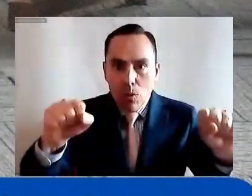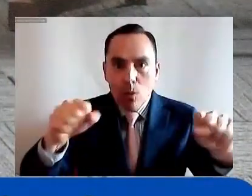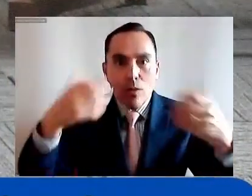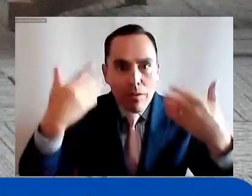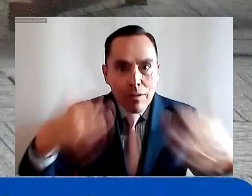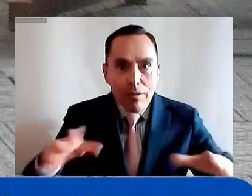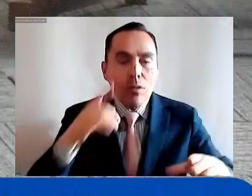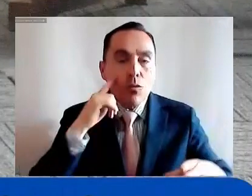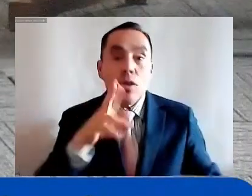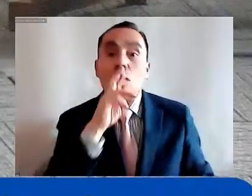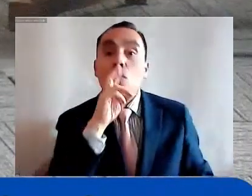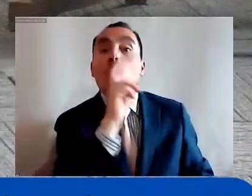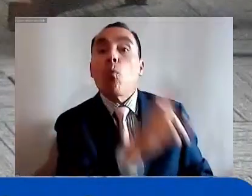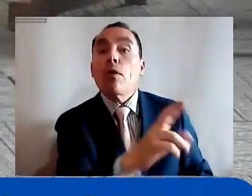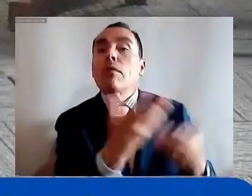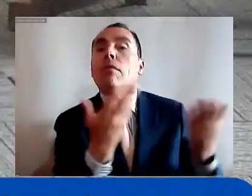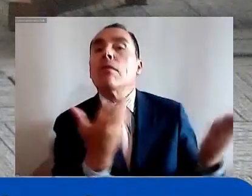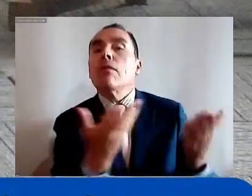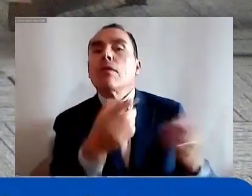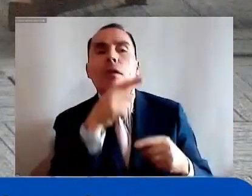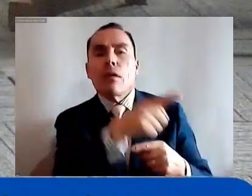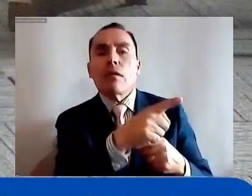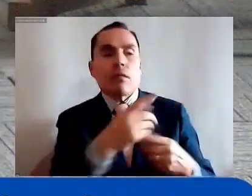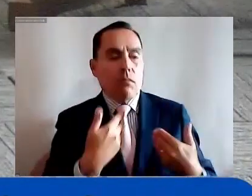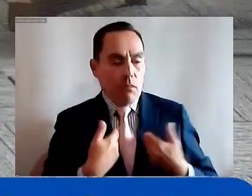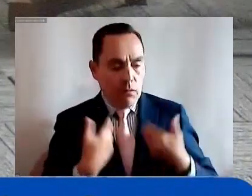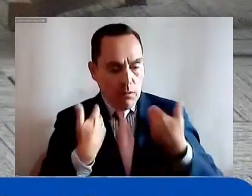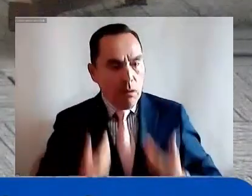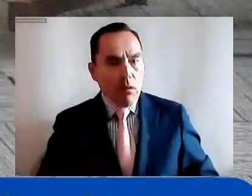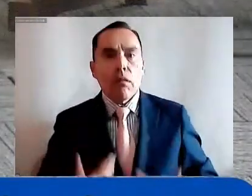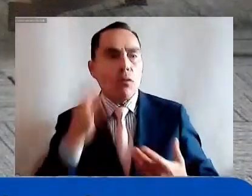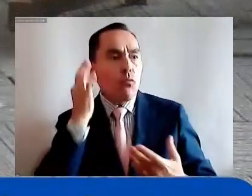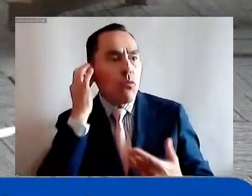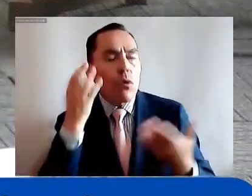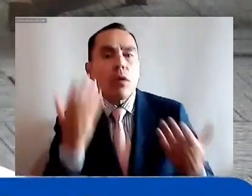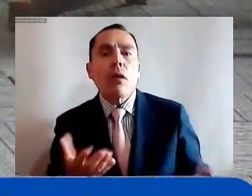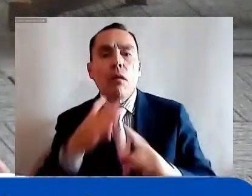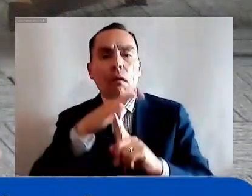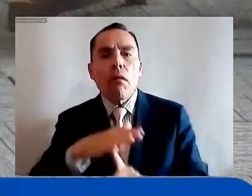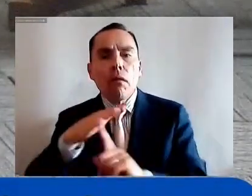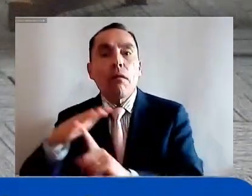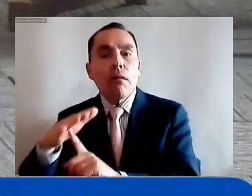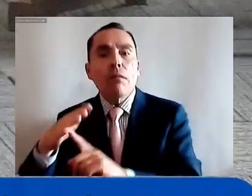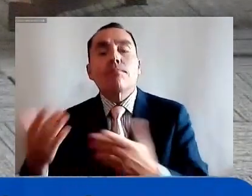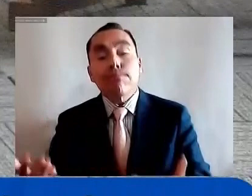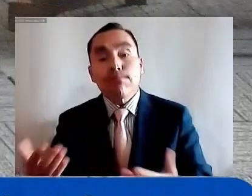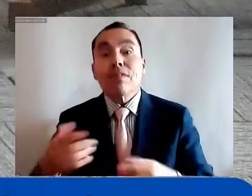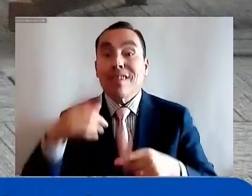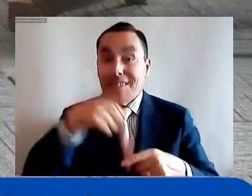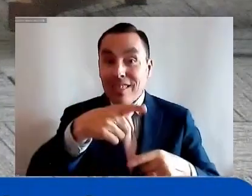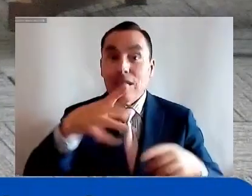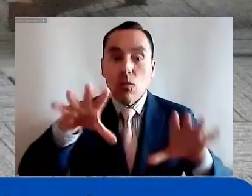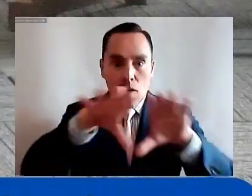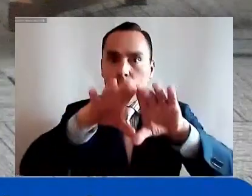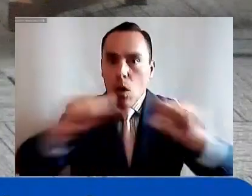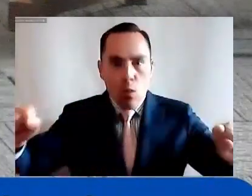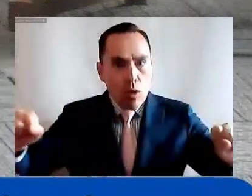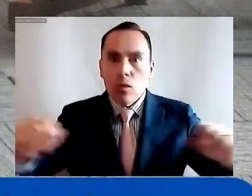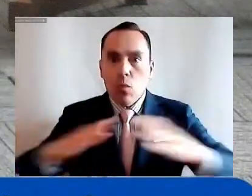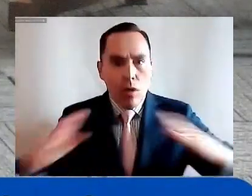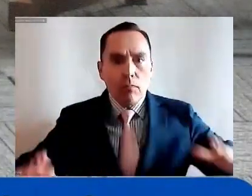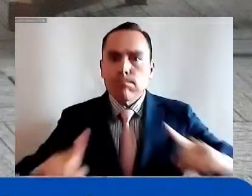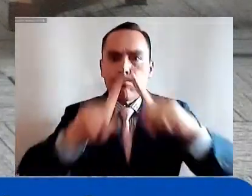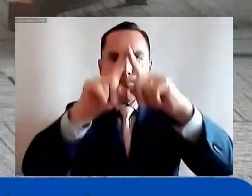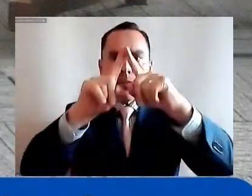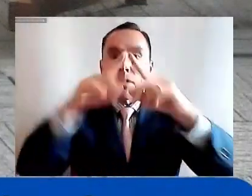respuesta particular a esa situación, lo que se tradujo en la adopción de la Convención sobre la Eliminación de Todas las